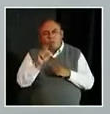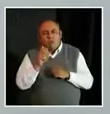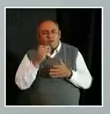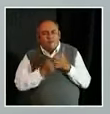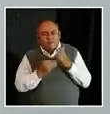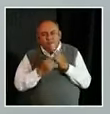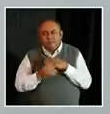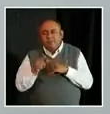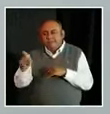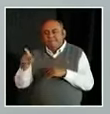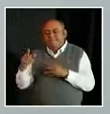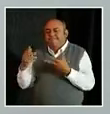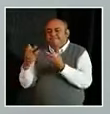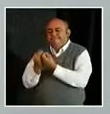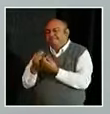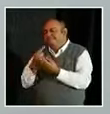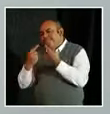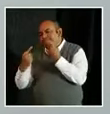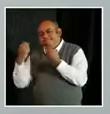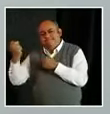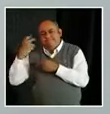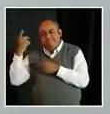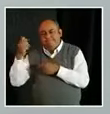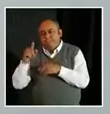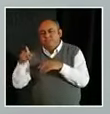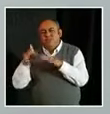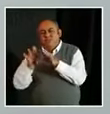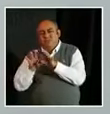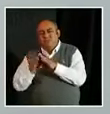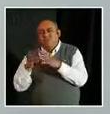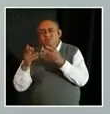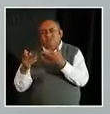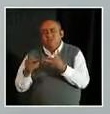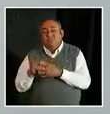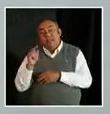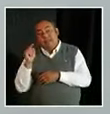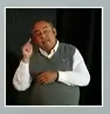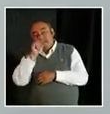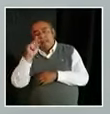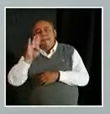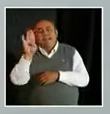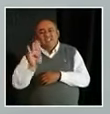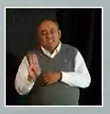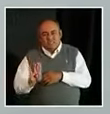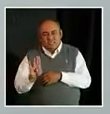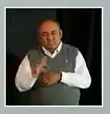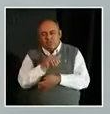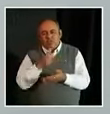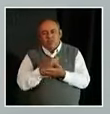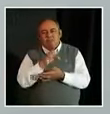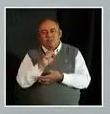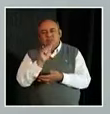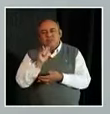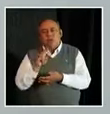particular la situación de Sao Paulo en Brasil, que en el